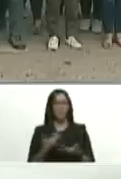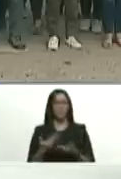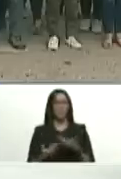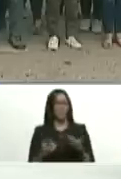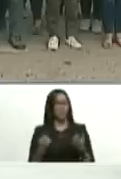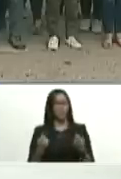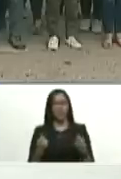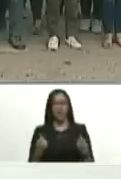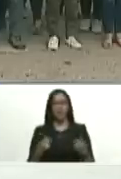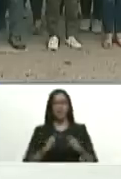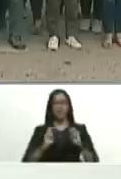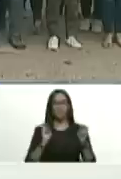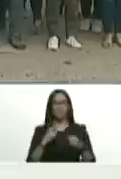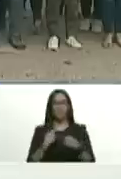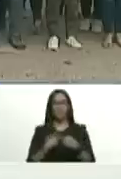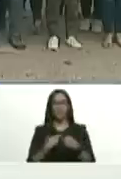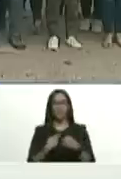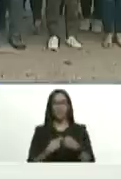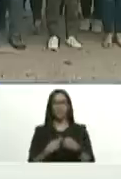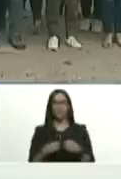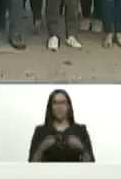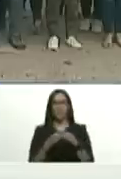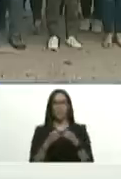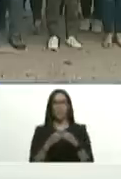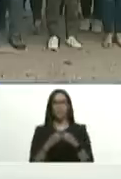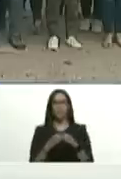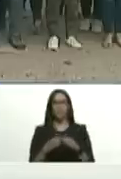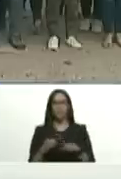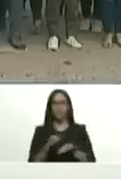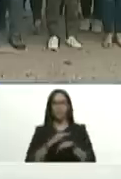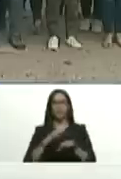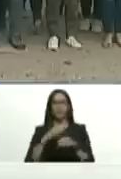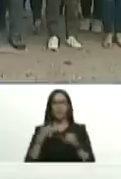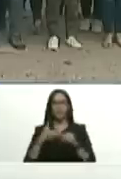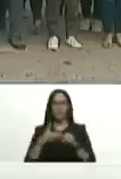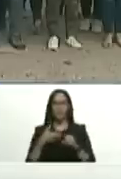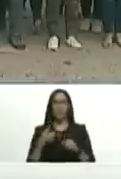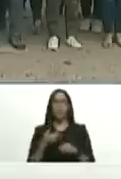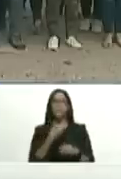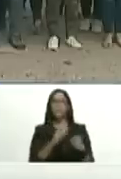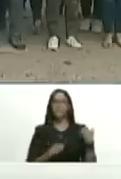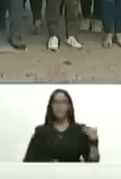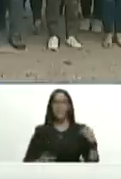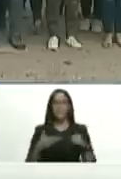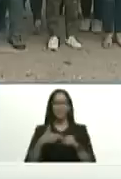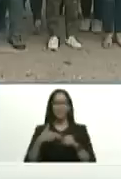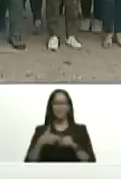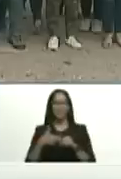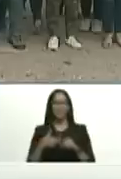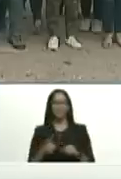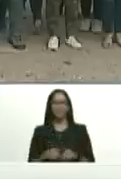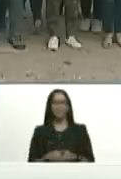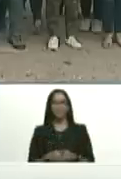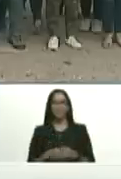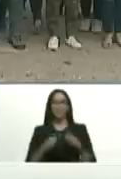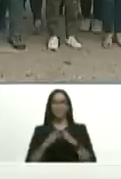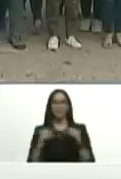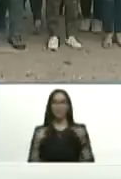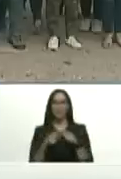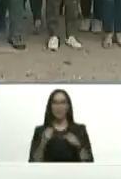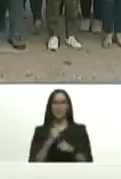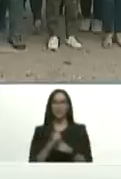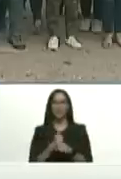tema del gas. Compañero Pedro Tellechea, ministro de Petróleo, presidente de PDVSA, y todo su equipo de